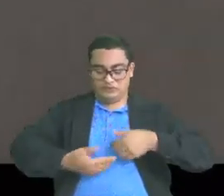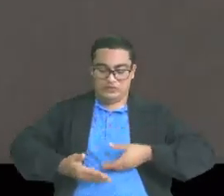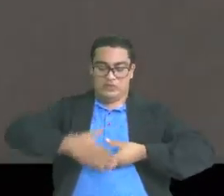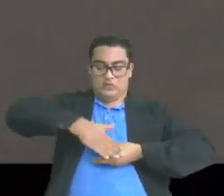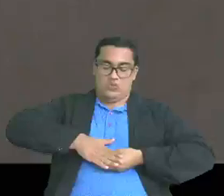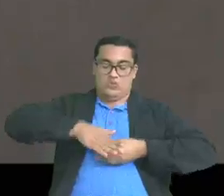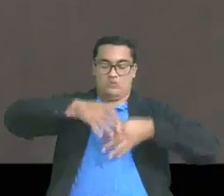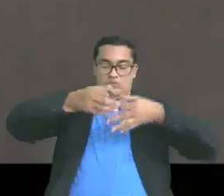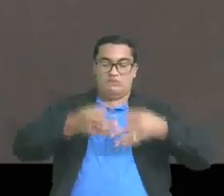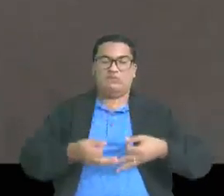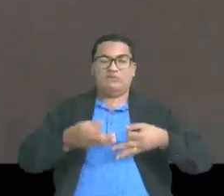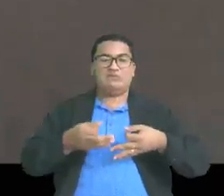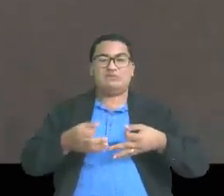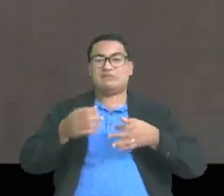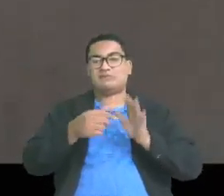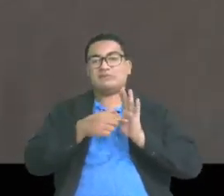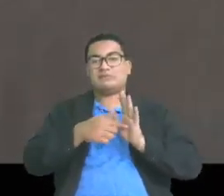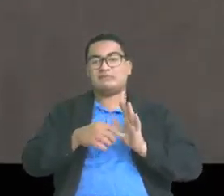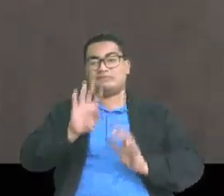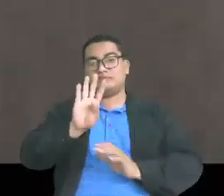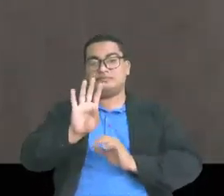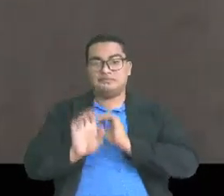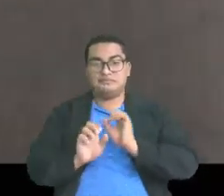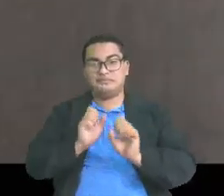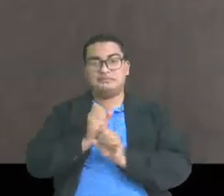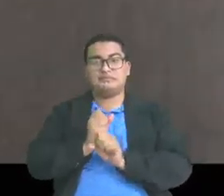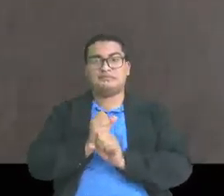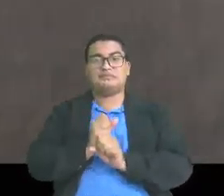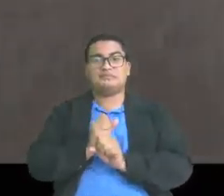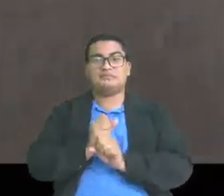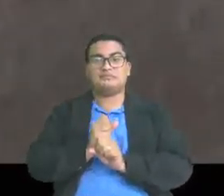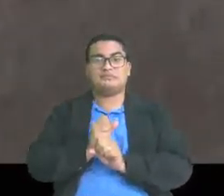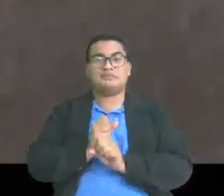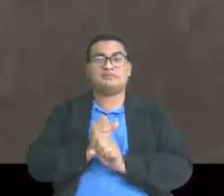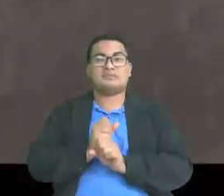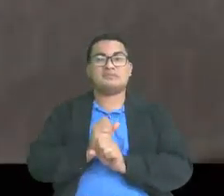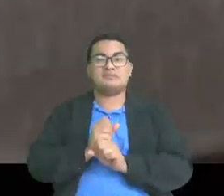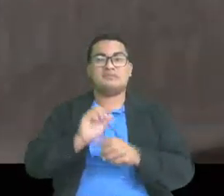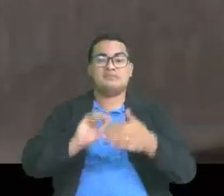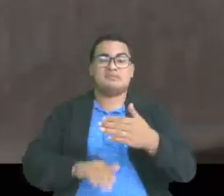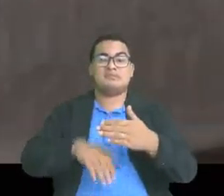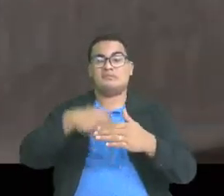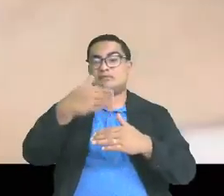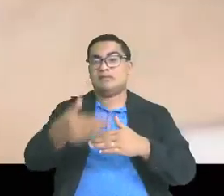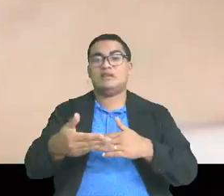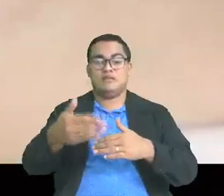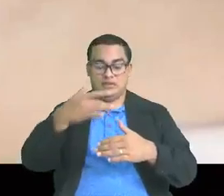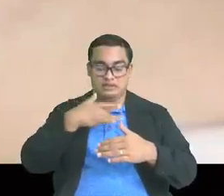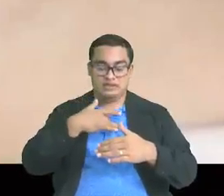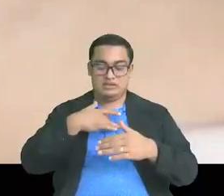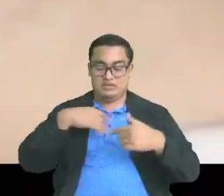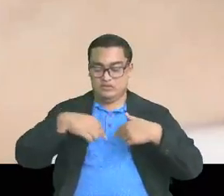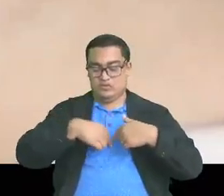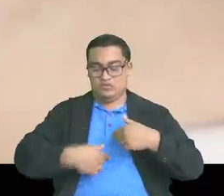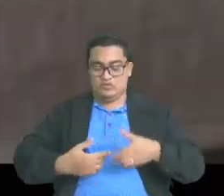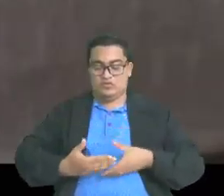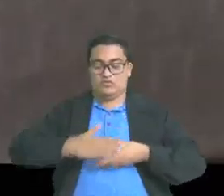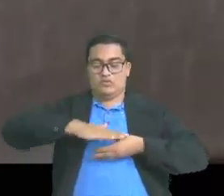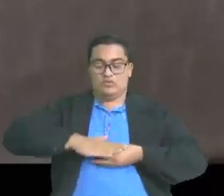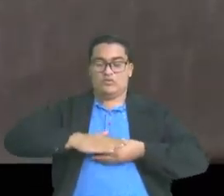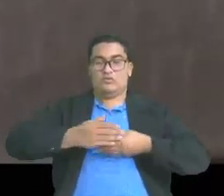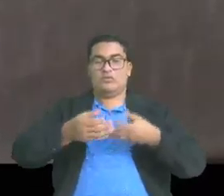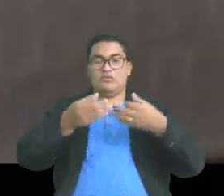frecuencia de que hasta después de los 4 años, hasta los 4 años, el 10% no es el único que se